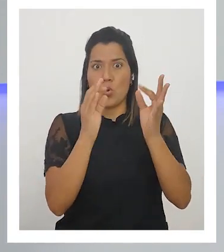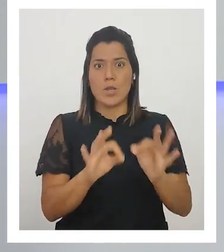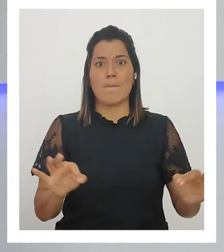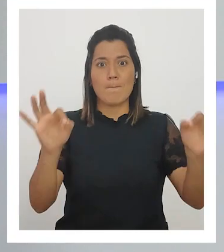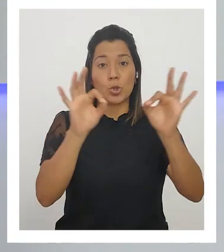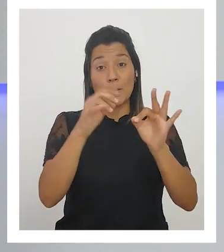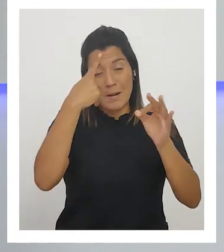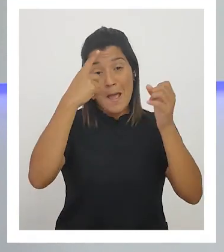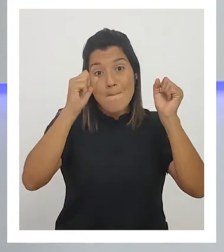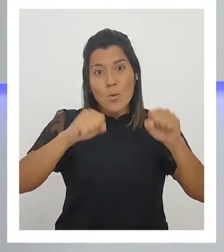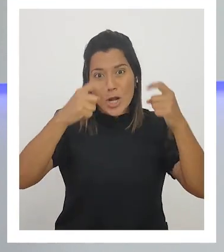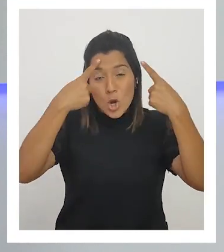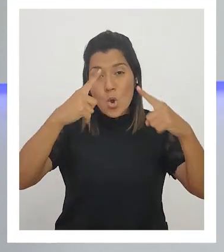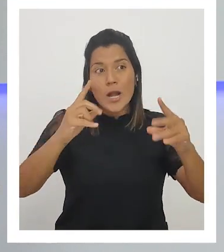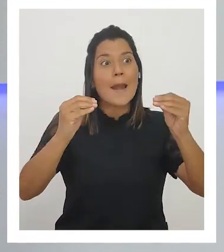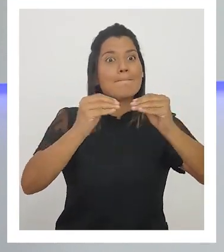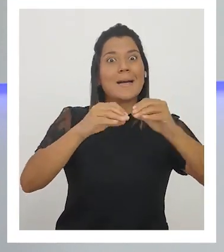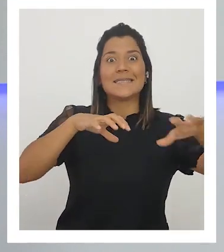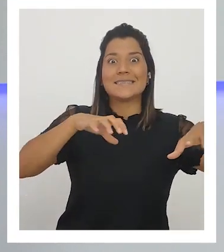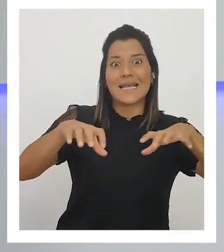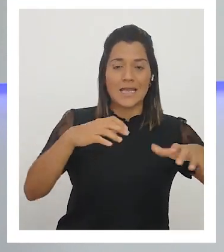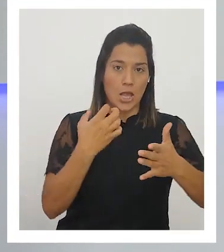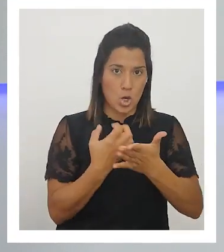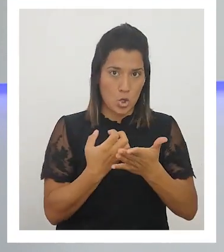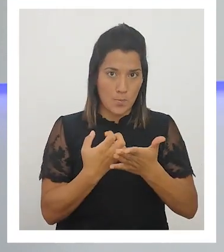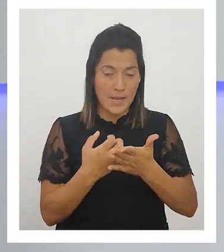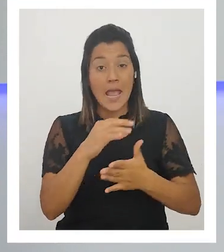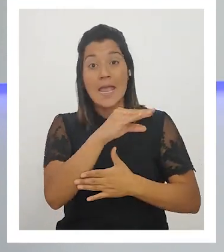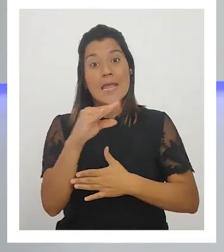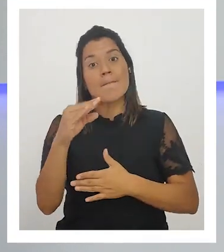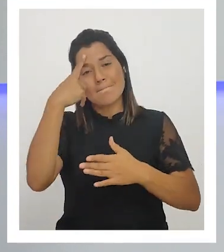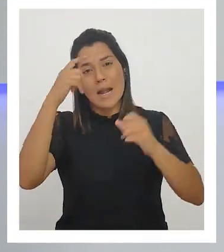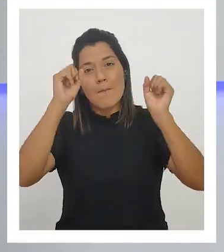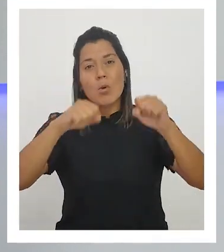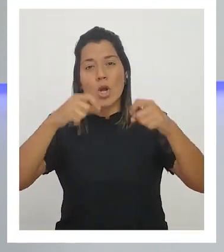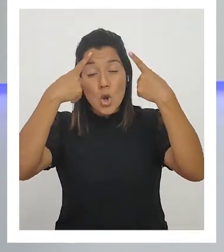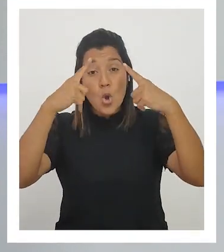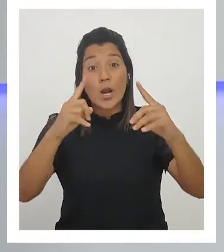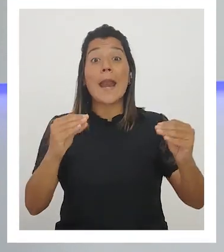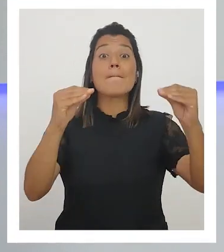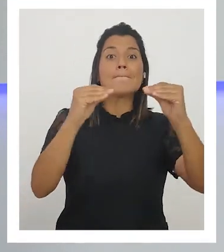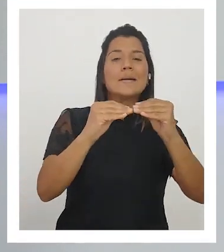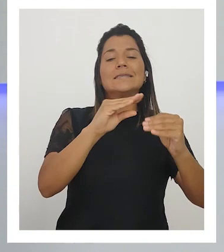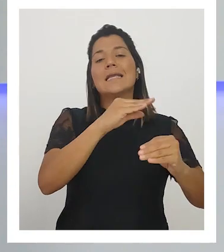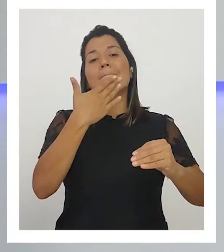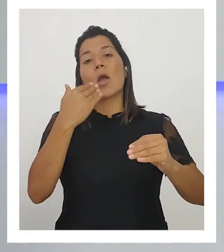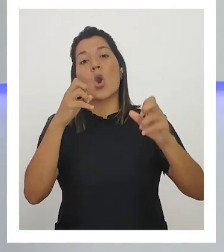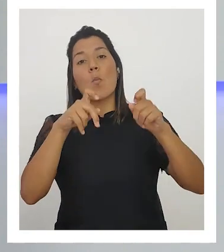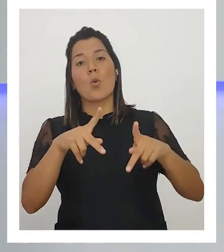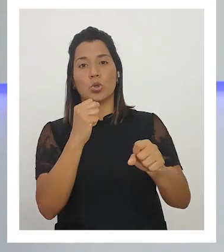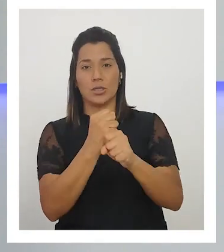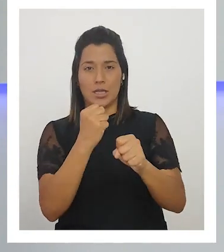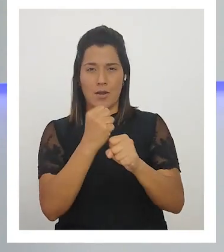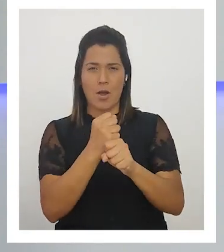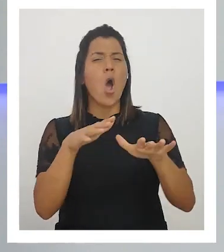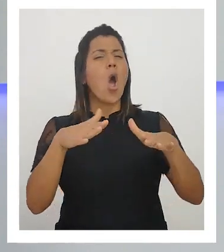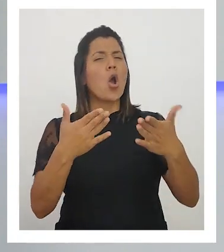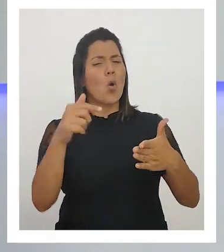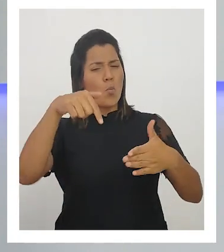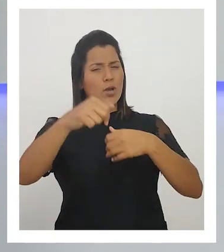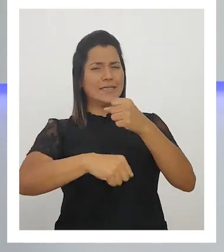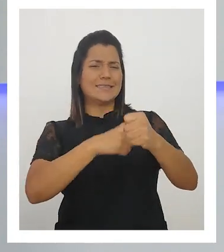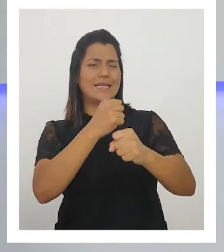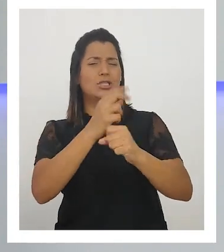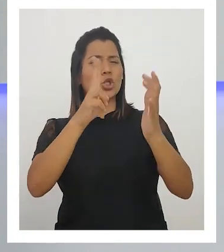económica y para que se generen más y mejores oportunidades de empleo. ¿Cómo nos va yendo en 2023 con el crecimiento de la economía?